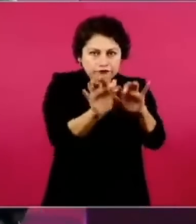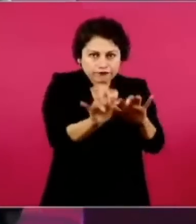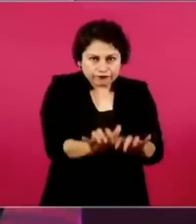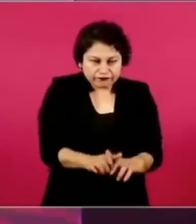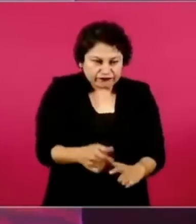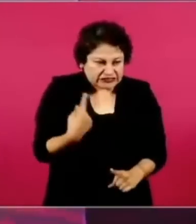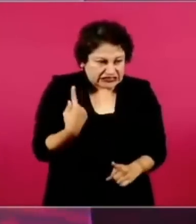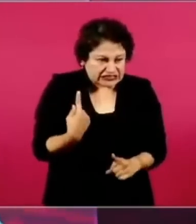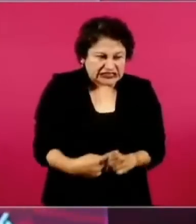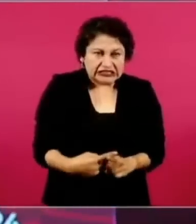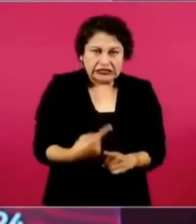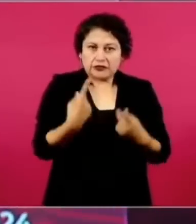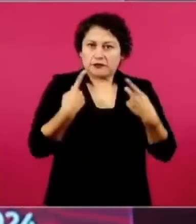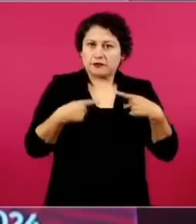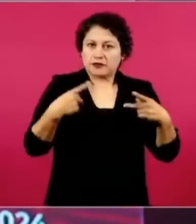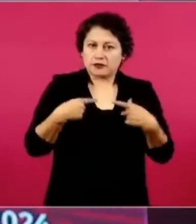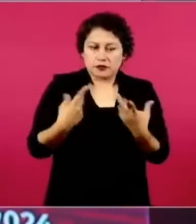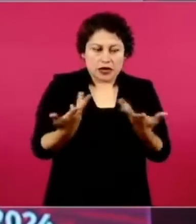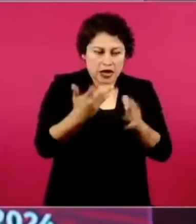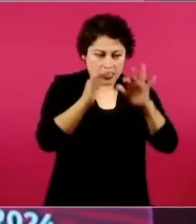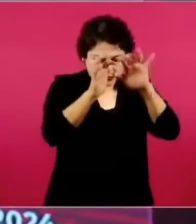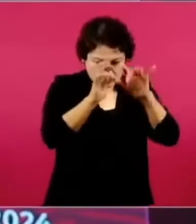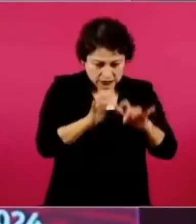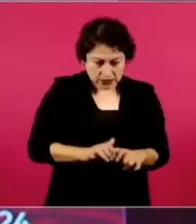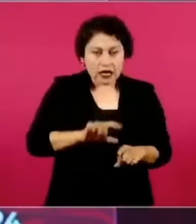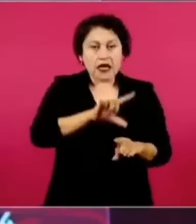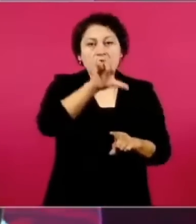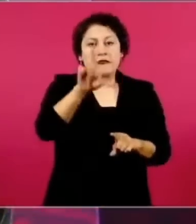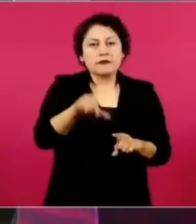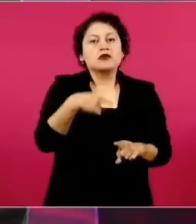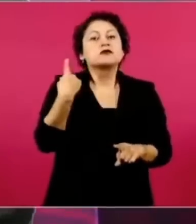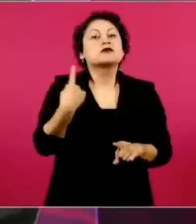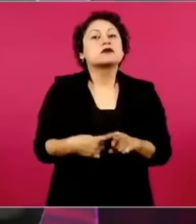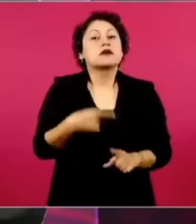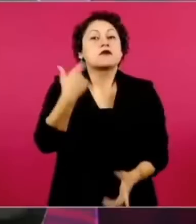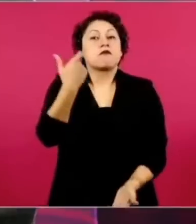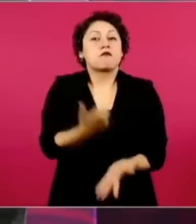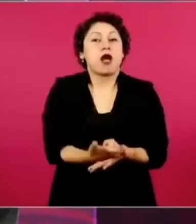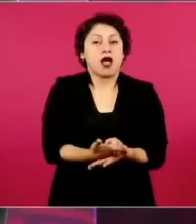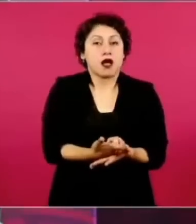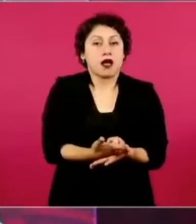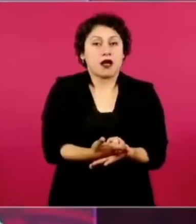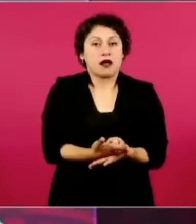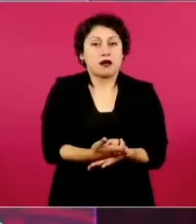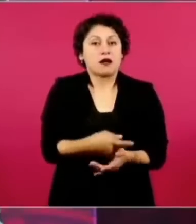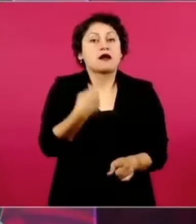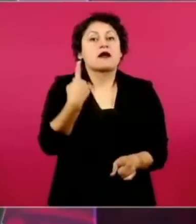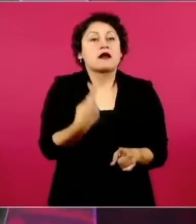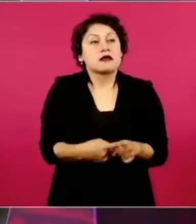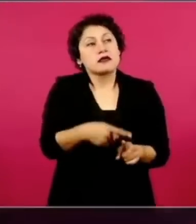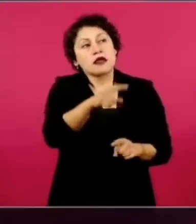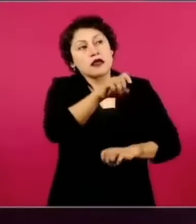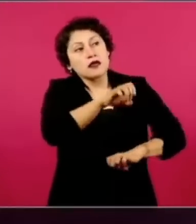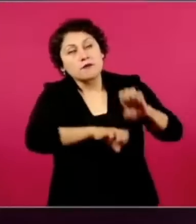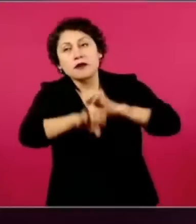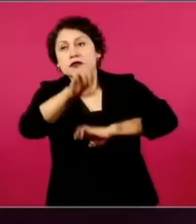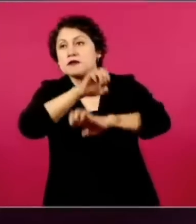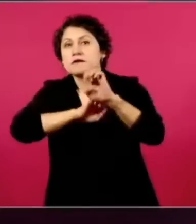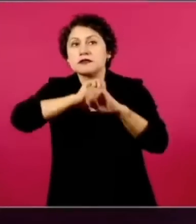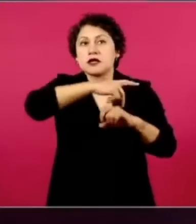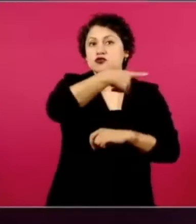quién establece el contrato con la empresa o con las empresas que se dedican a